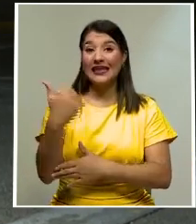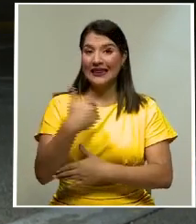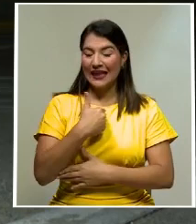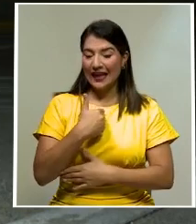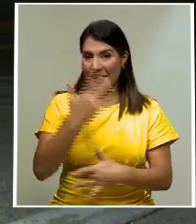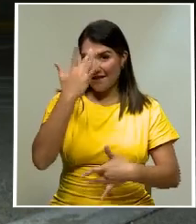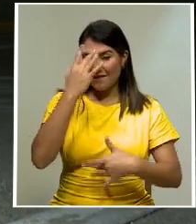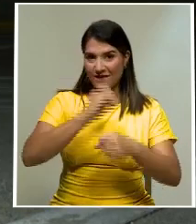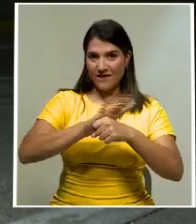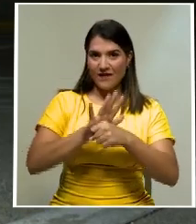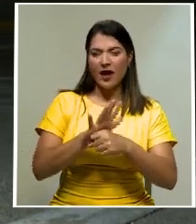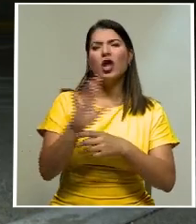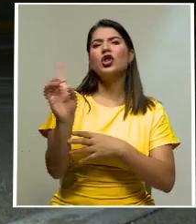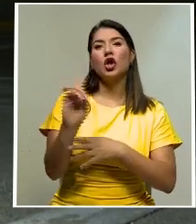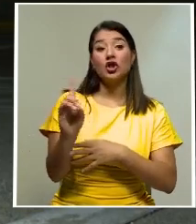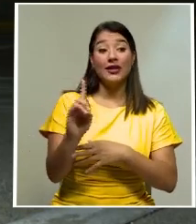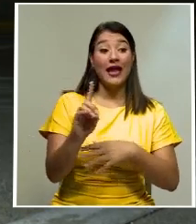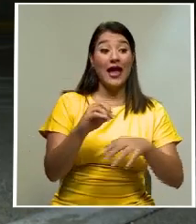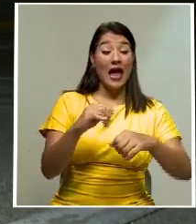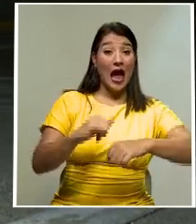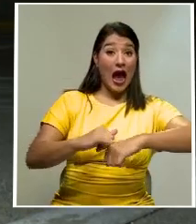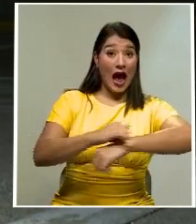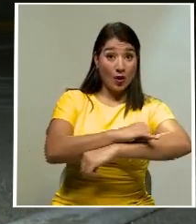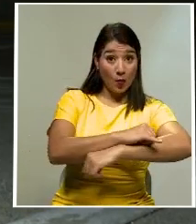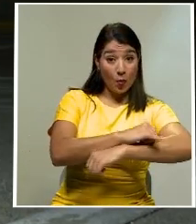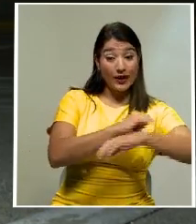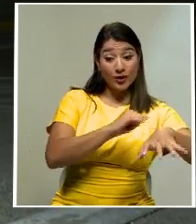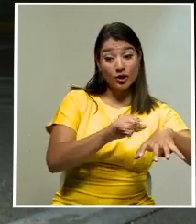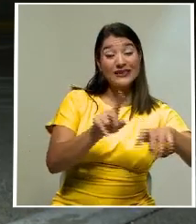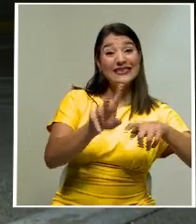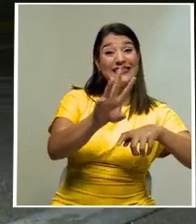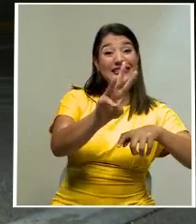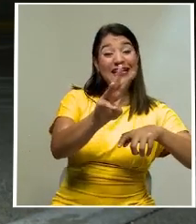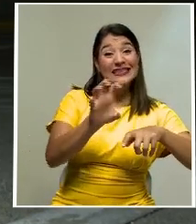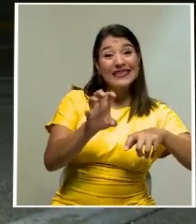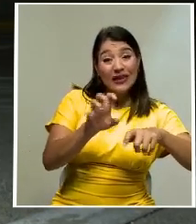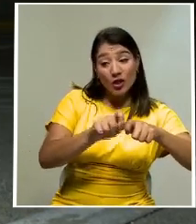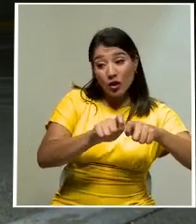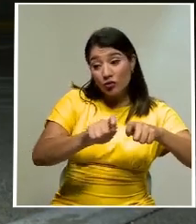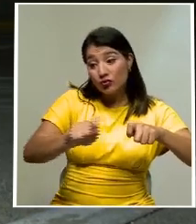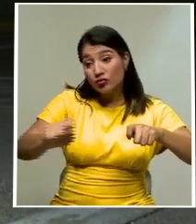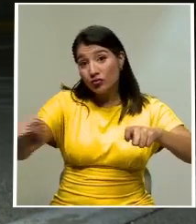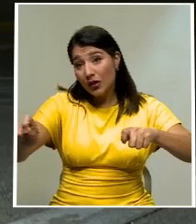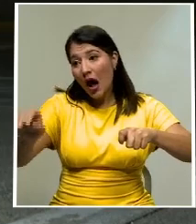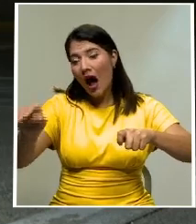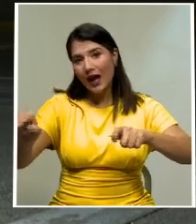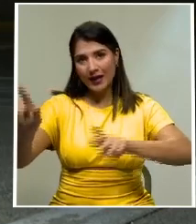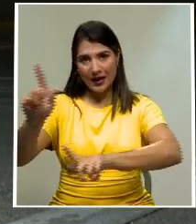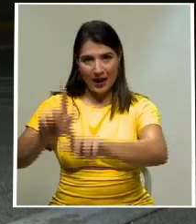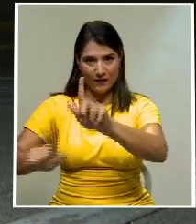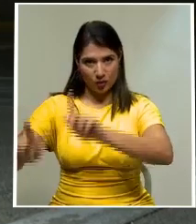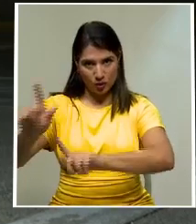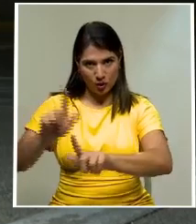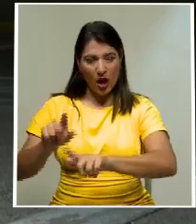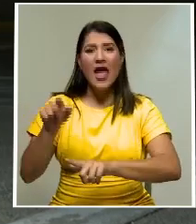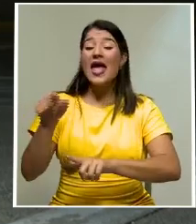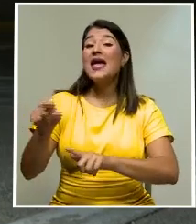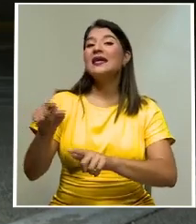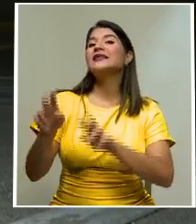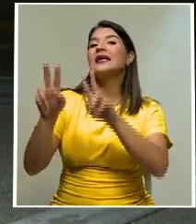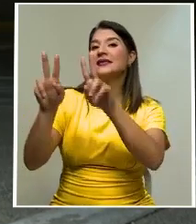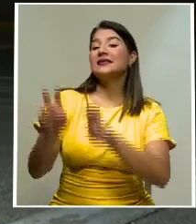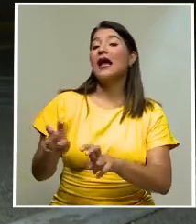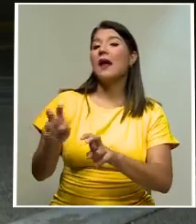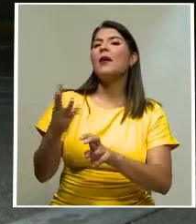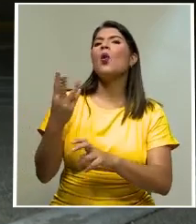600 metros del aeropuerto sobre la carretera hacia San Antonio del Tejar. Esta prueba de antígenos